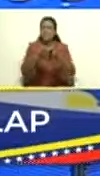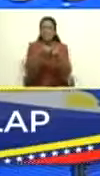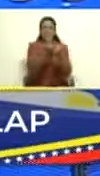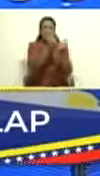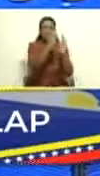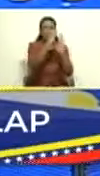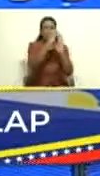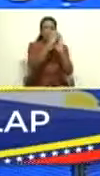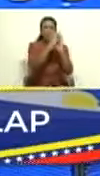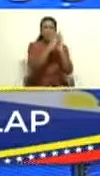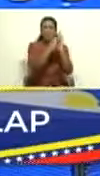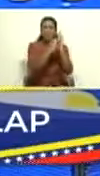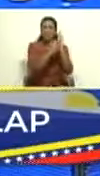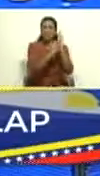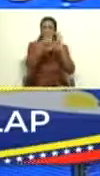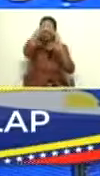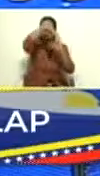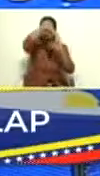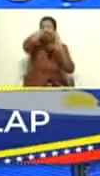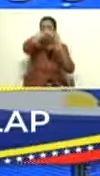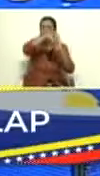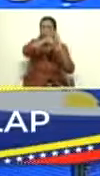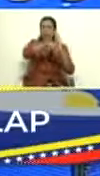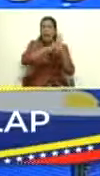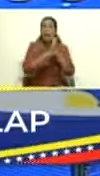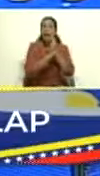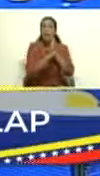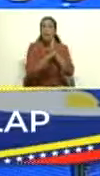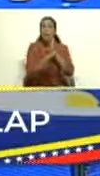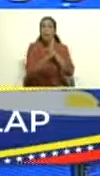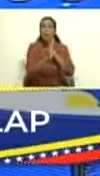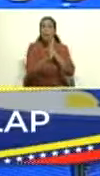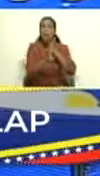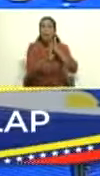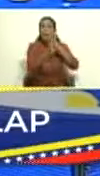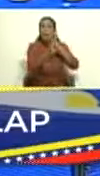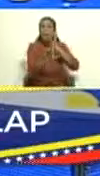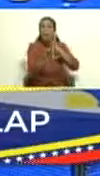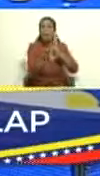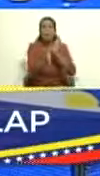económica y la guerra de las colas, ¿se acuerdan?